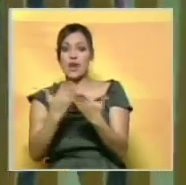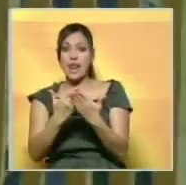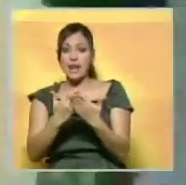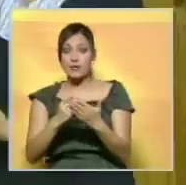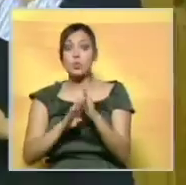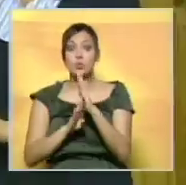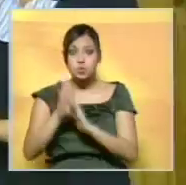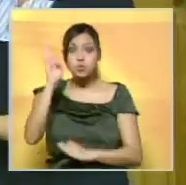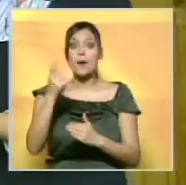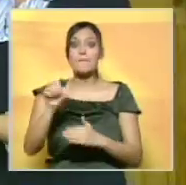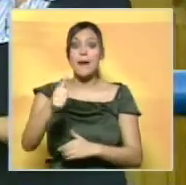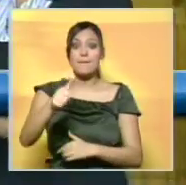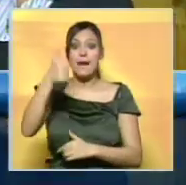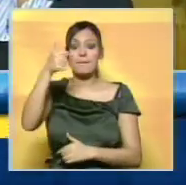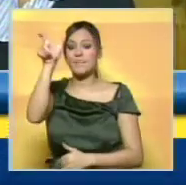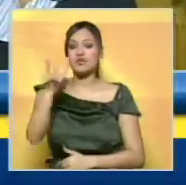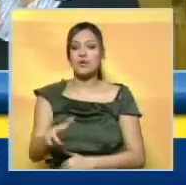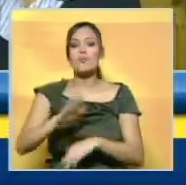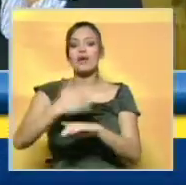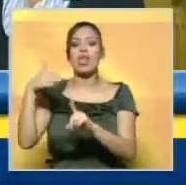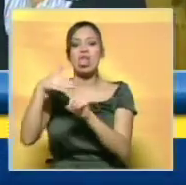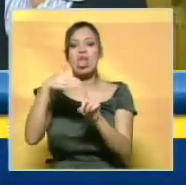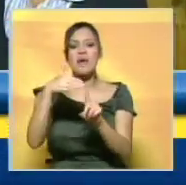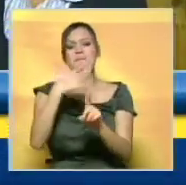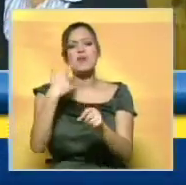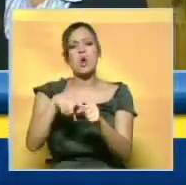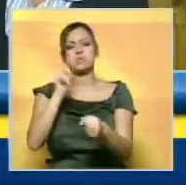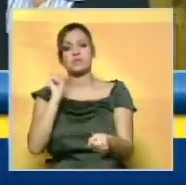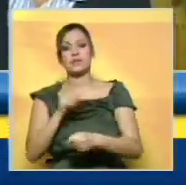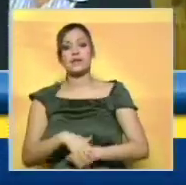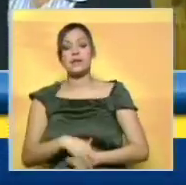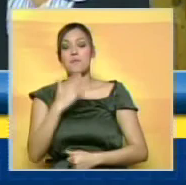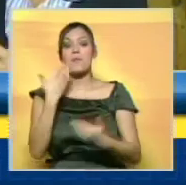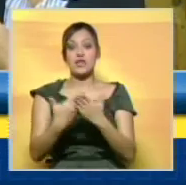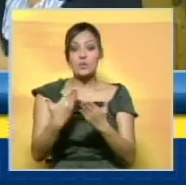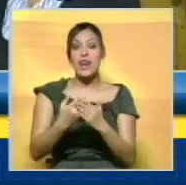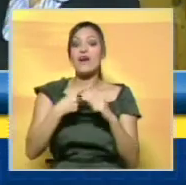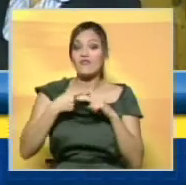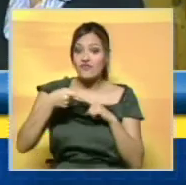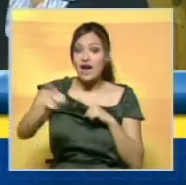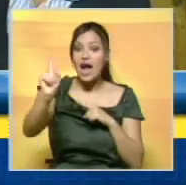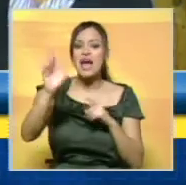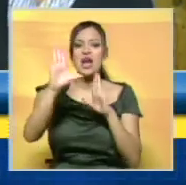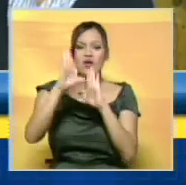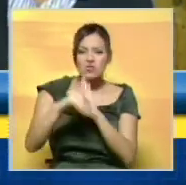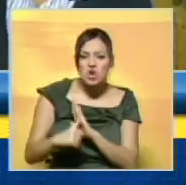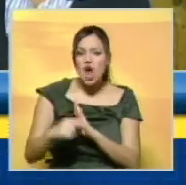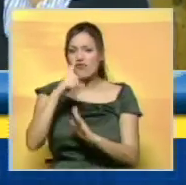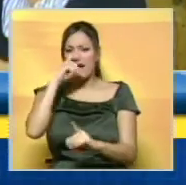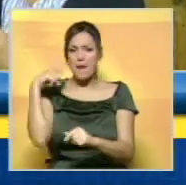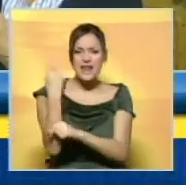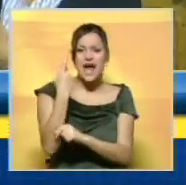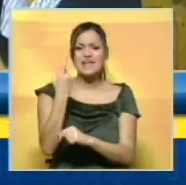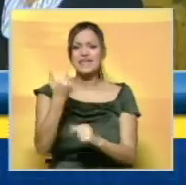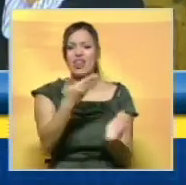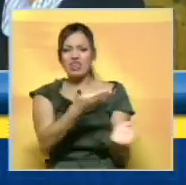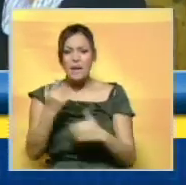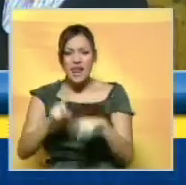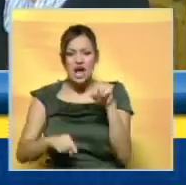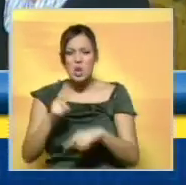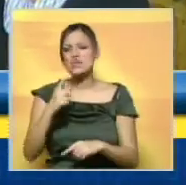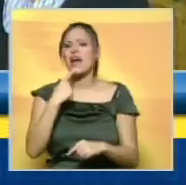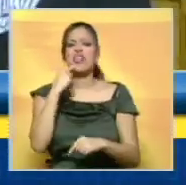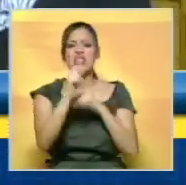ascenso. Hay niños que en el recorrido yendo de su casa al colegio los amenazan, los roban, les quitan cosas, les